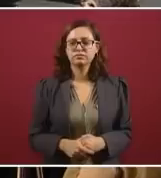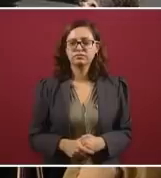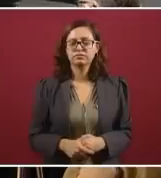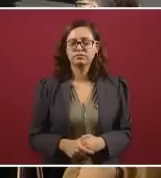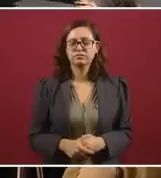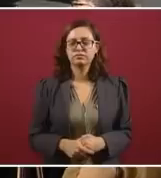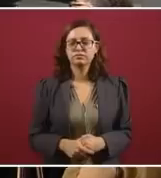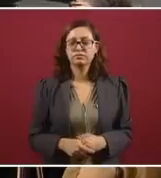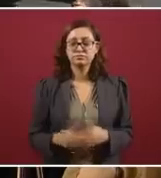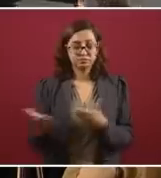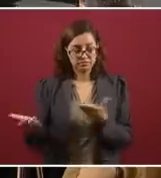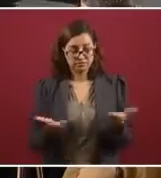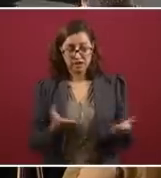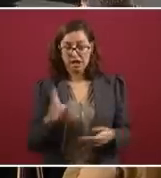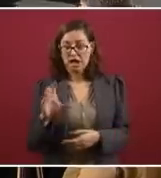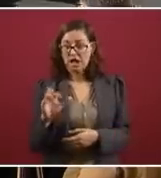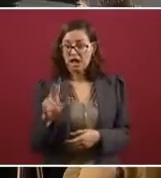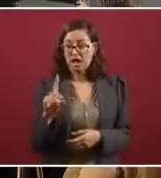Carlos.